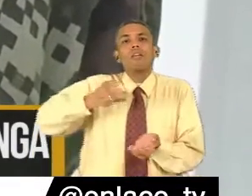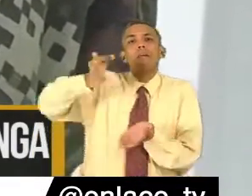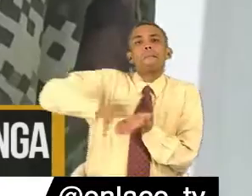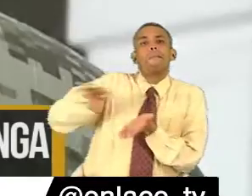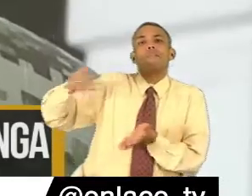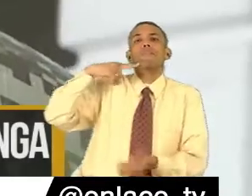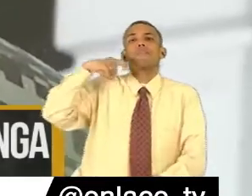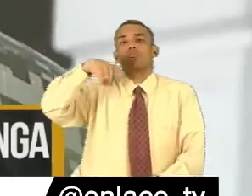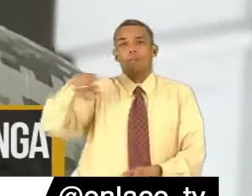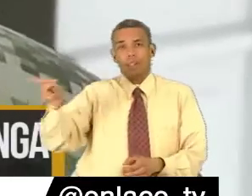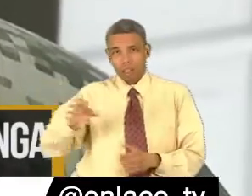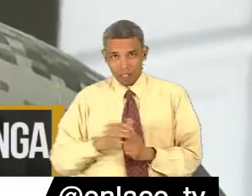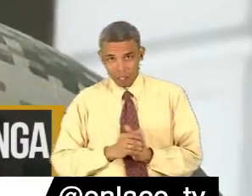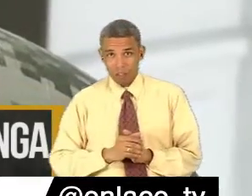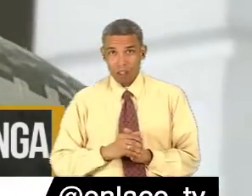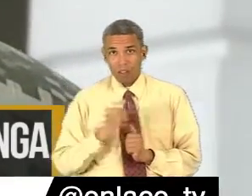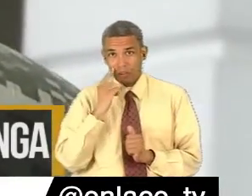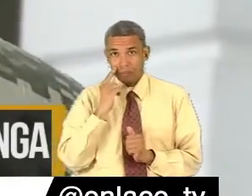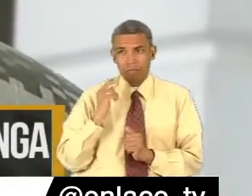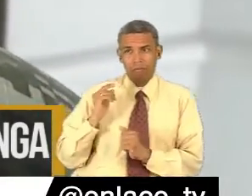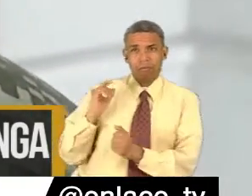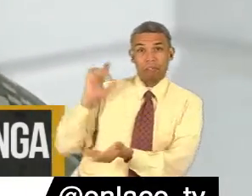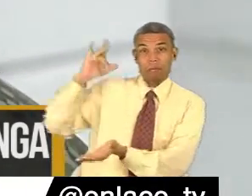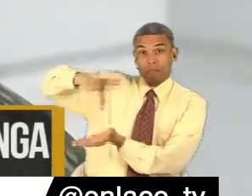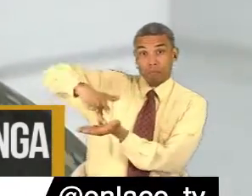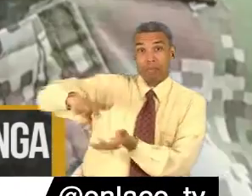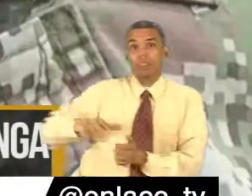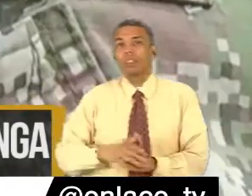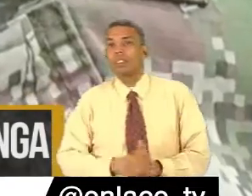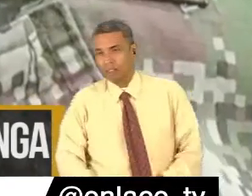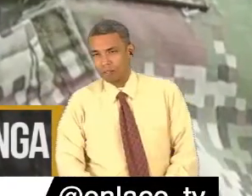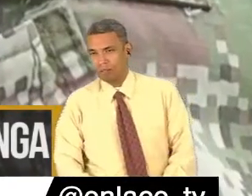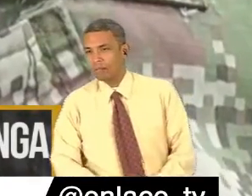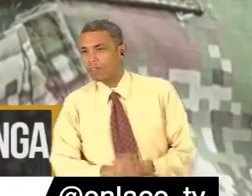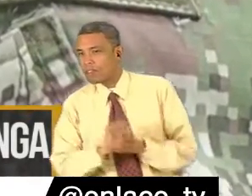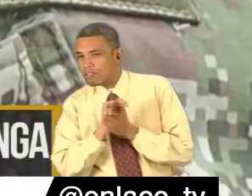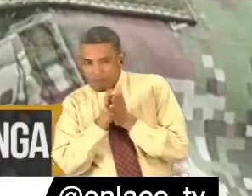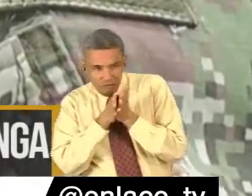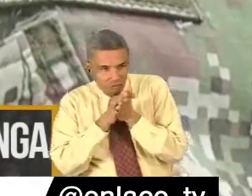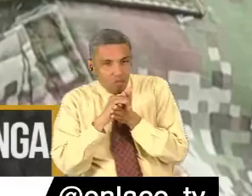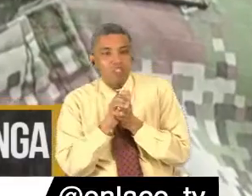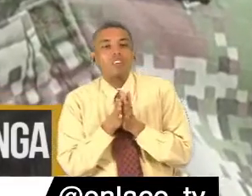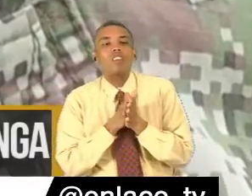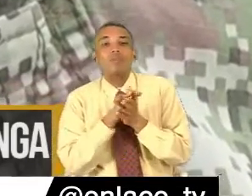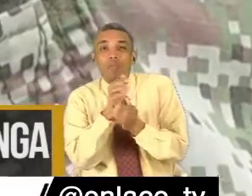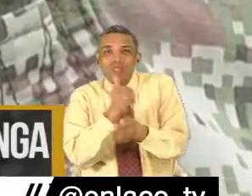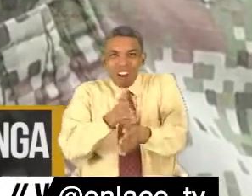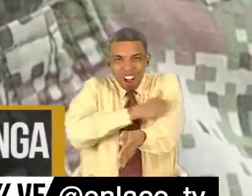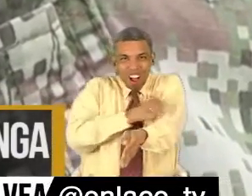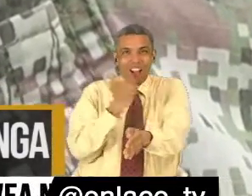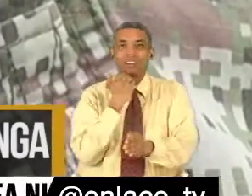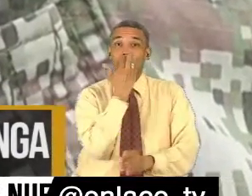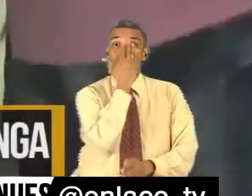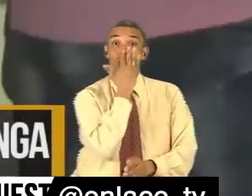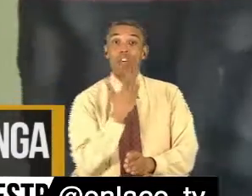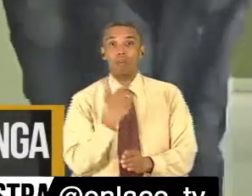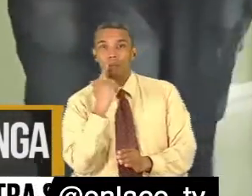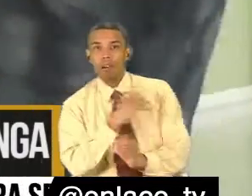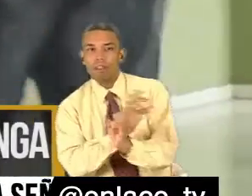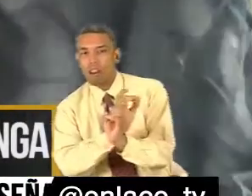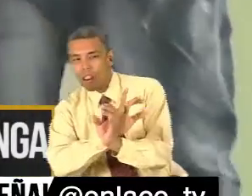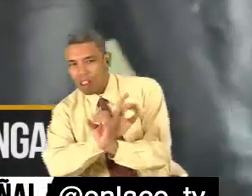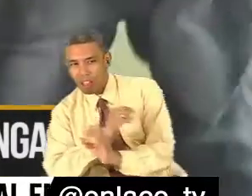como miembro del ejército. El motivo de su llegada a la ciudad bonita fue conocer a una joven con quien tiempo atrás había entablado una relación vía web